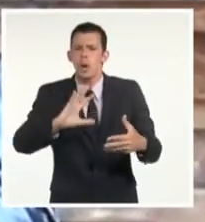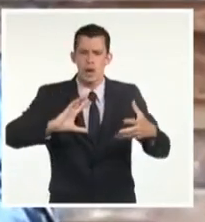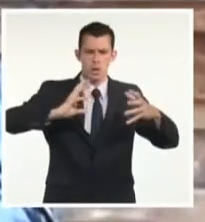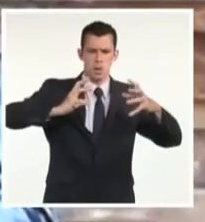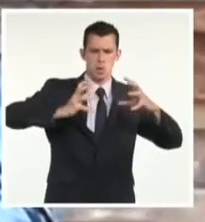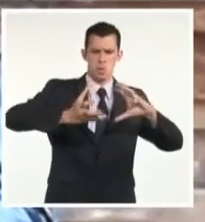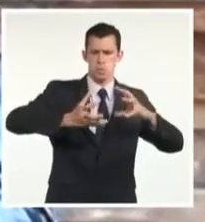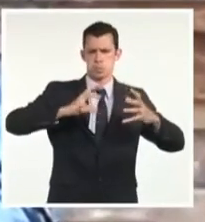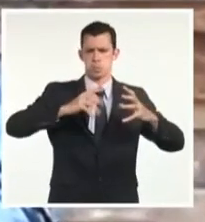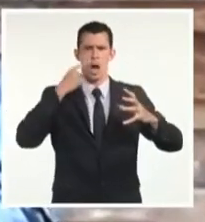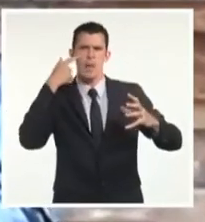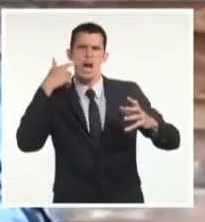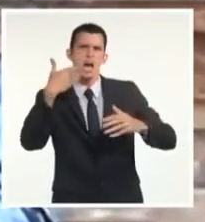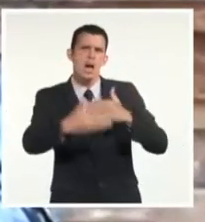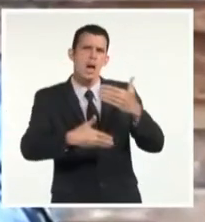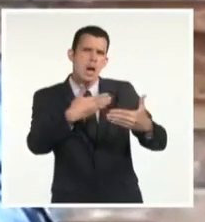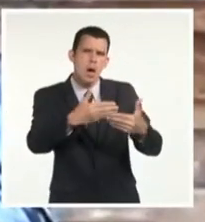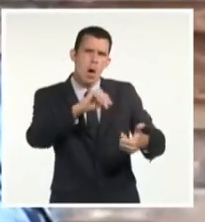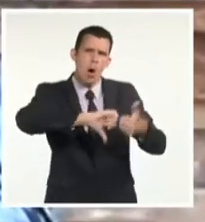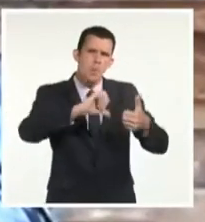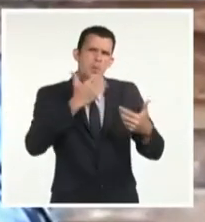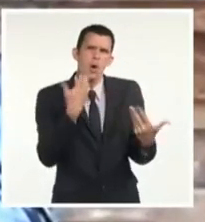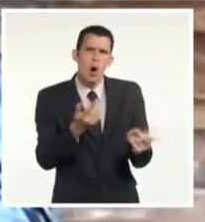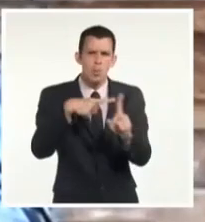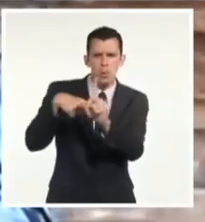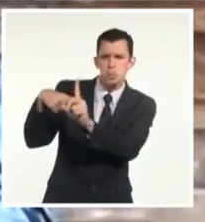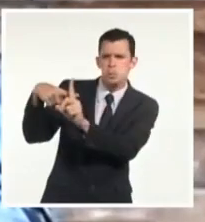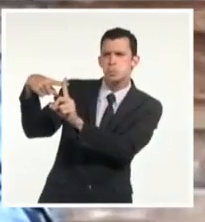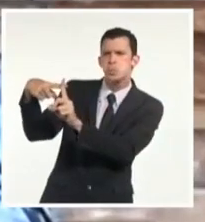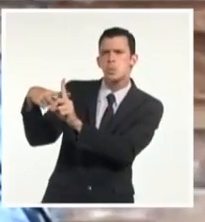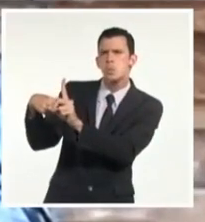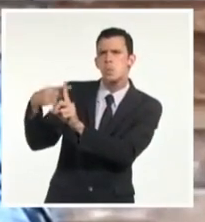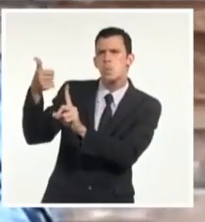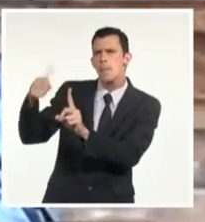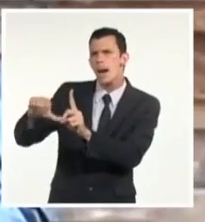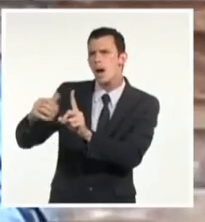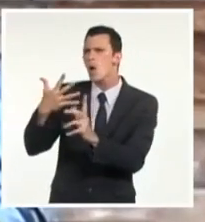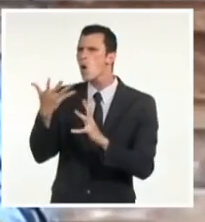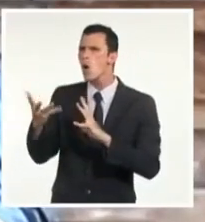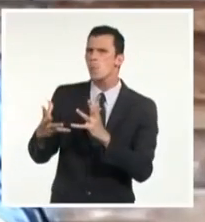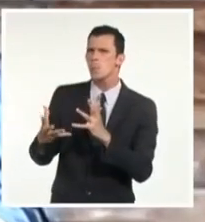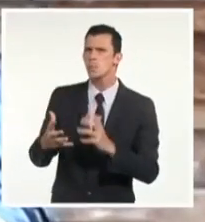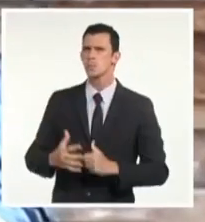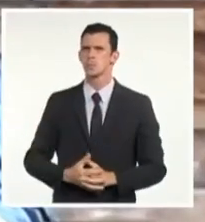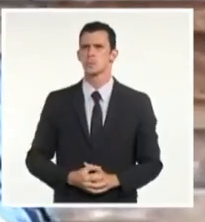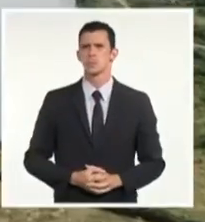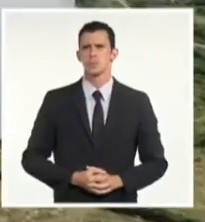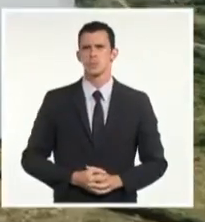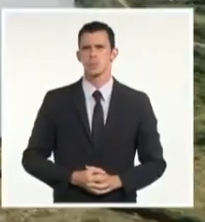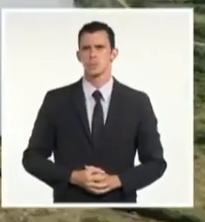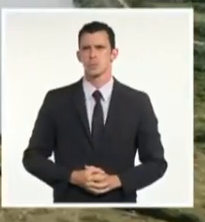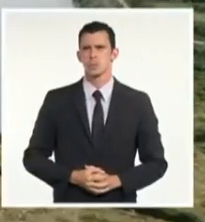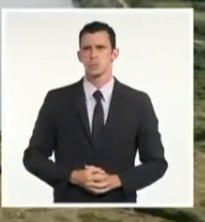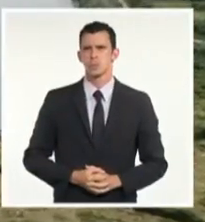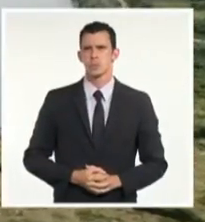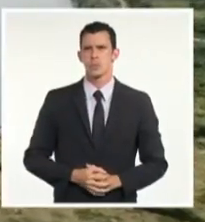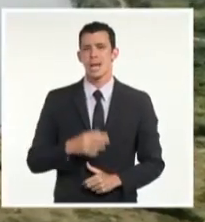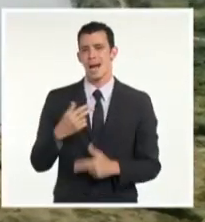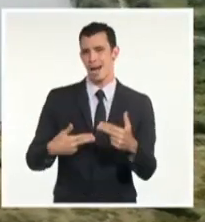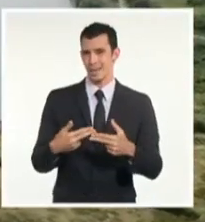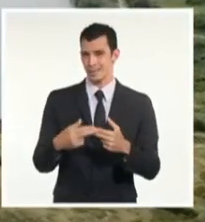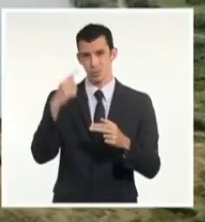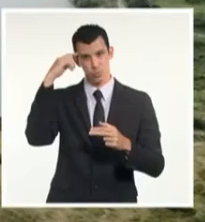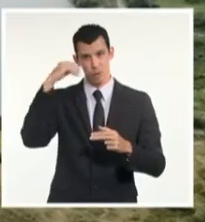una caracterización de las temperaturas de todos los puntos de apoyo de la turbina, incluyendo el generador. Las acciones